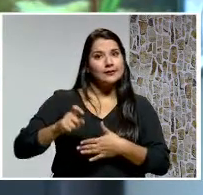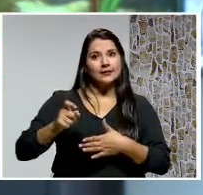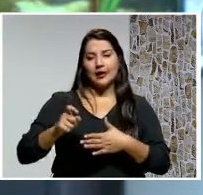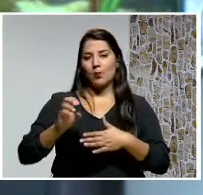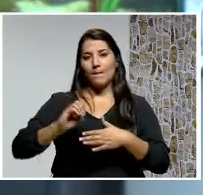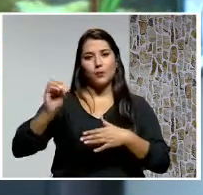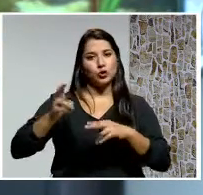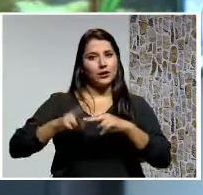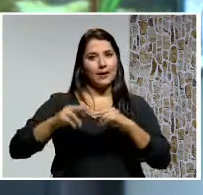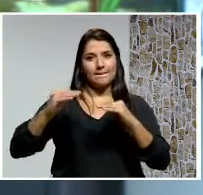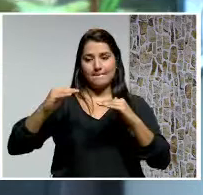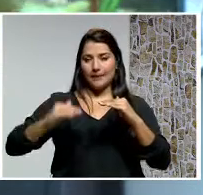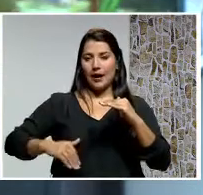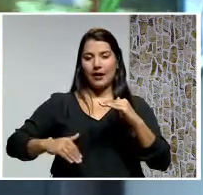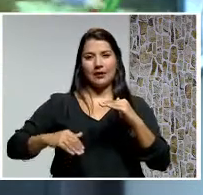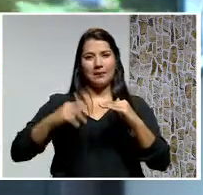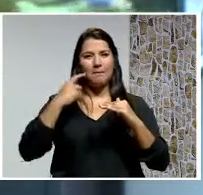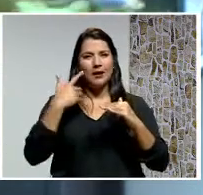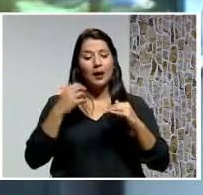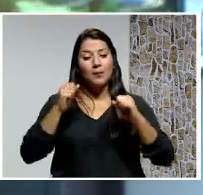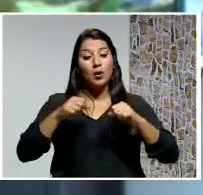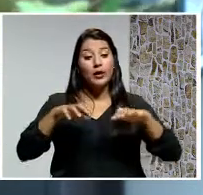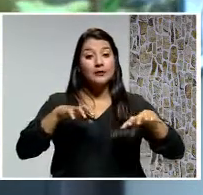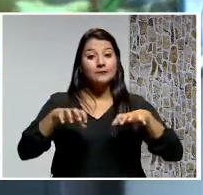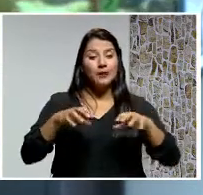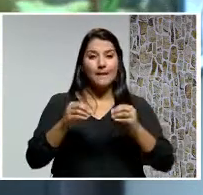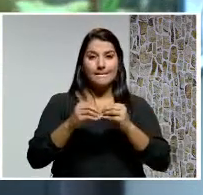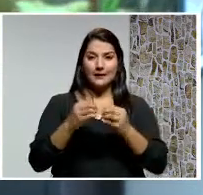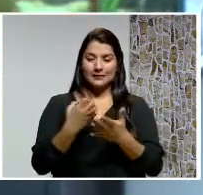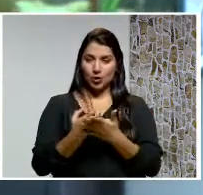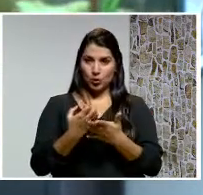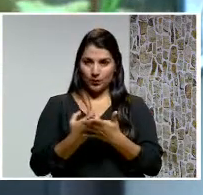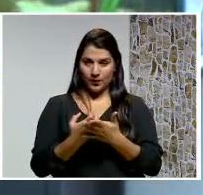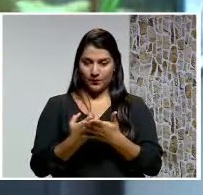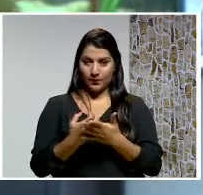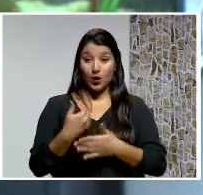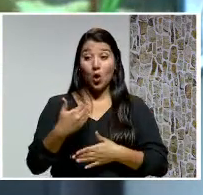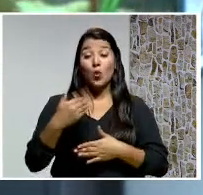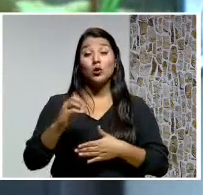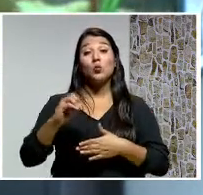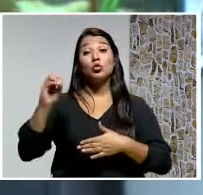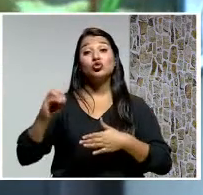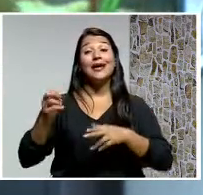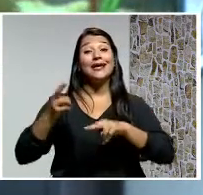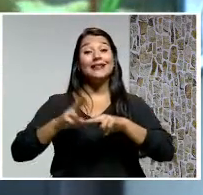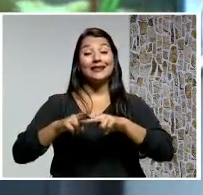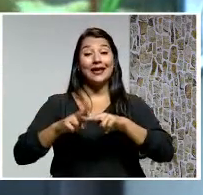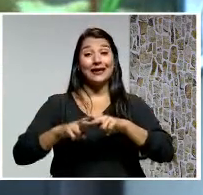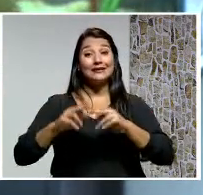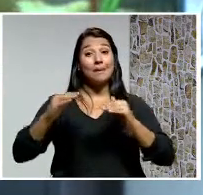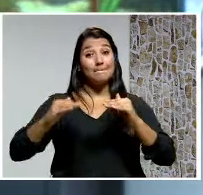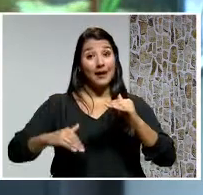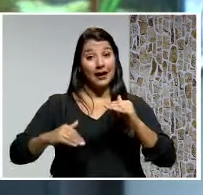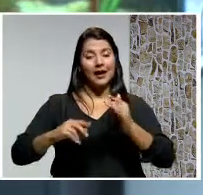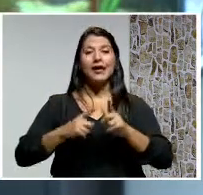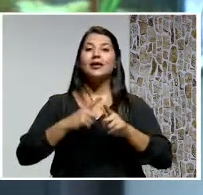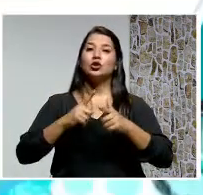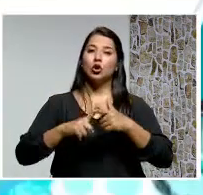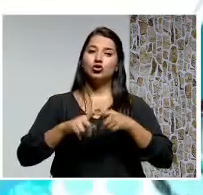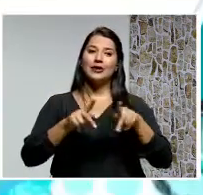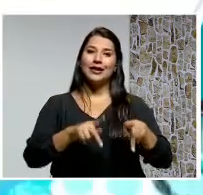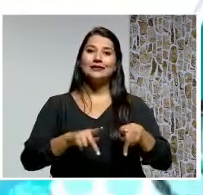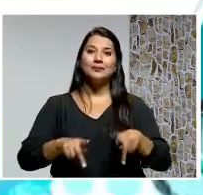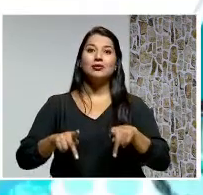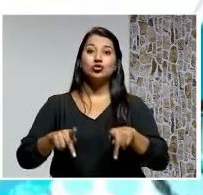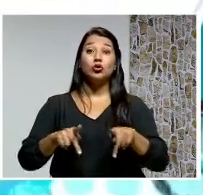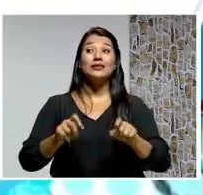bajen como instrumento para dinamizar la economía, ¿verdad? Cuando las tasas de interés bajan, hay más posibilidades de que las personas